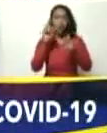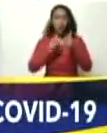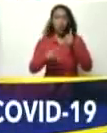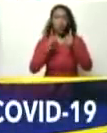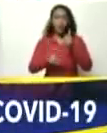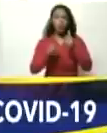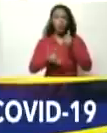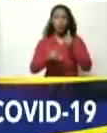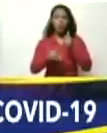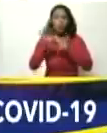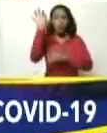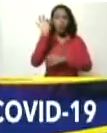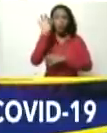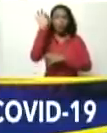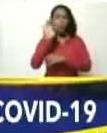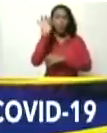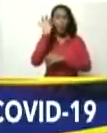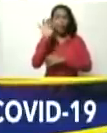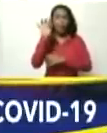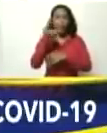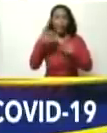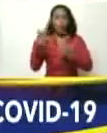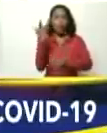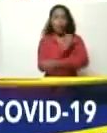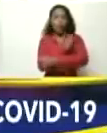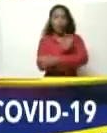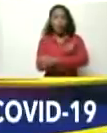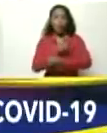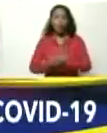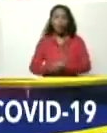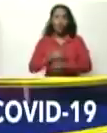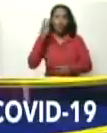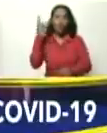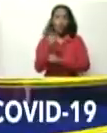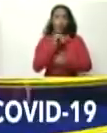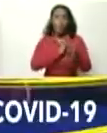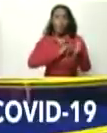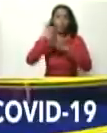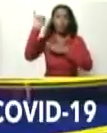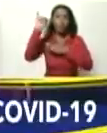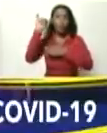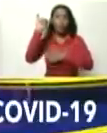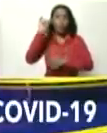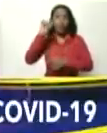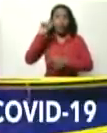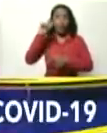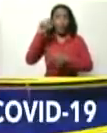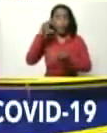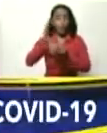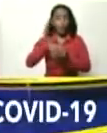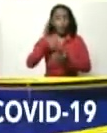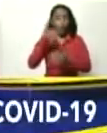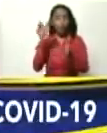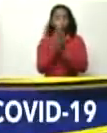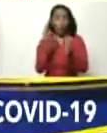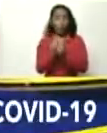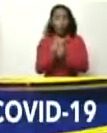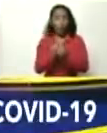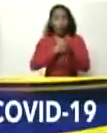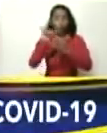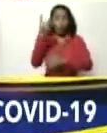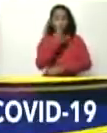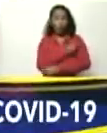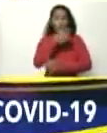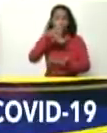últimos en porcentaje de vacunación. Debe elevar la vacunación el estado Anzoátegui, el estado Zulia